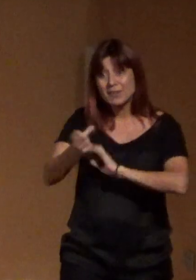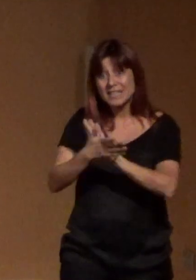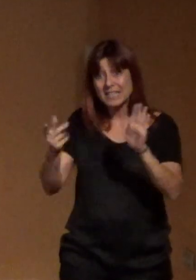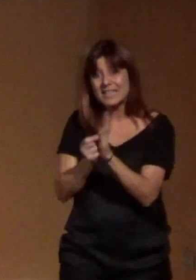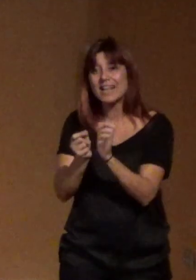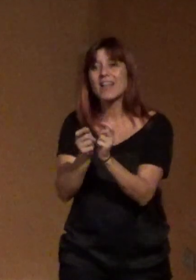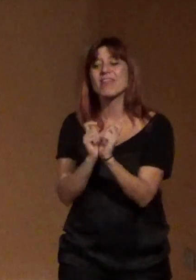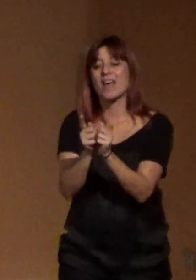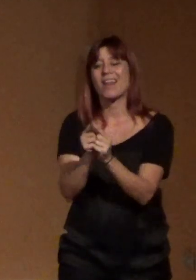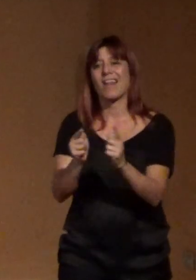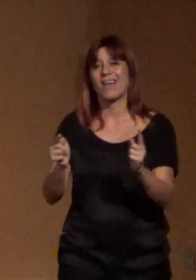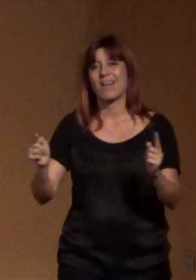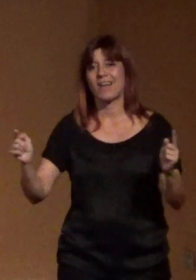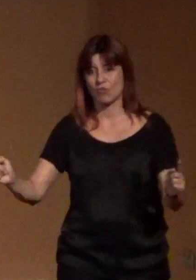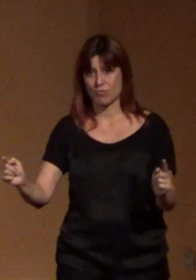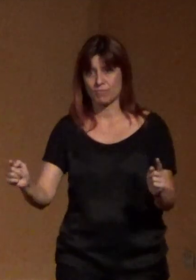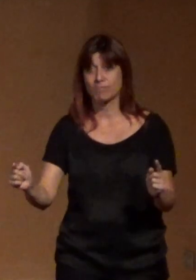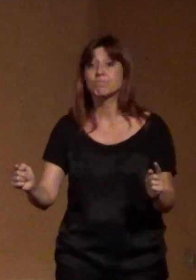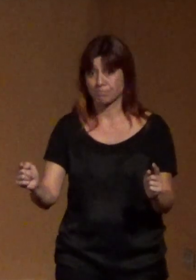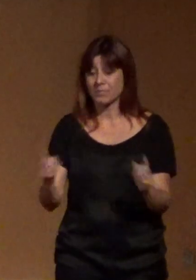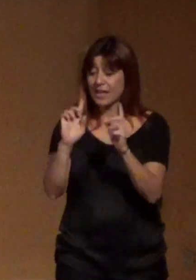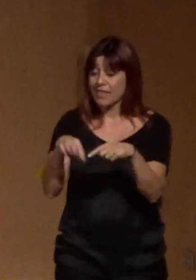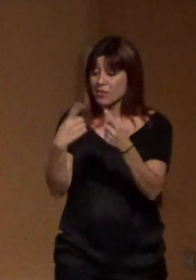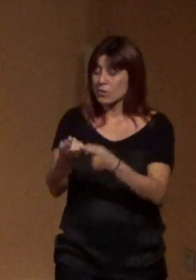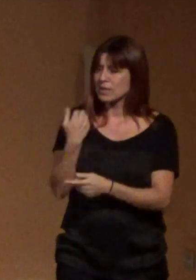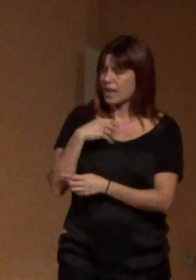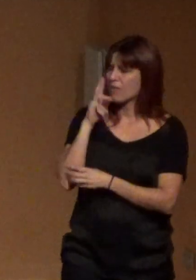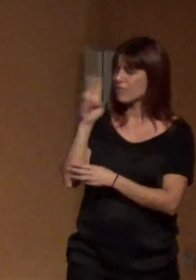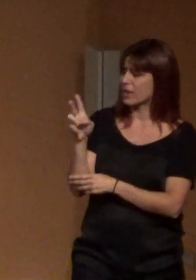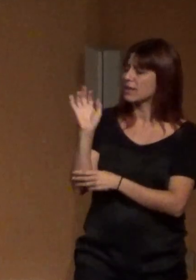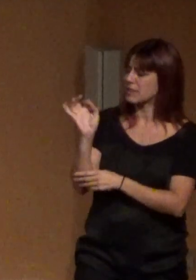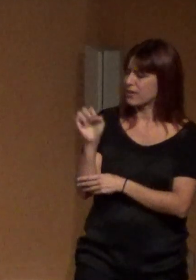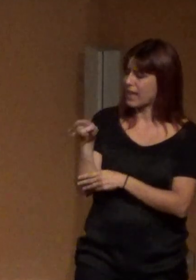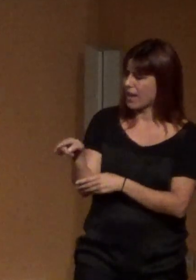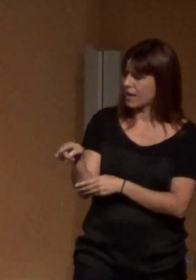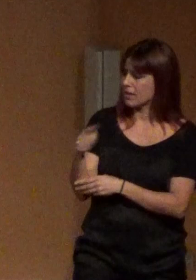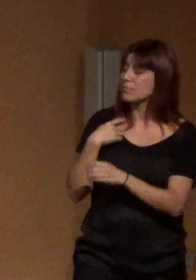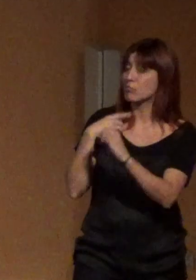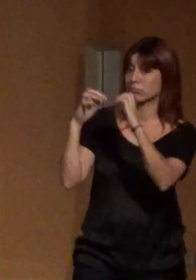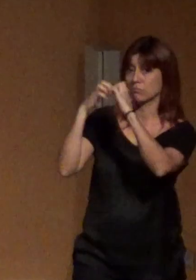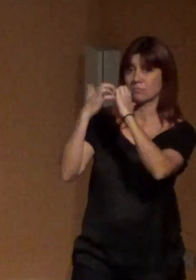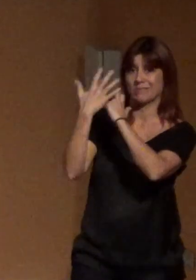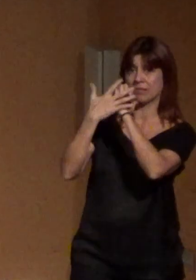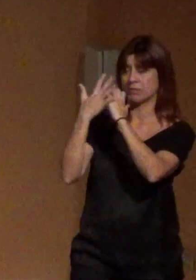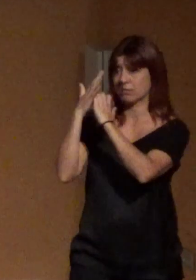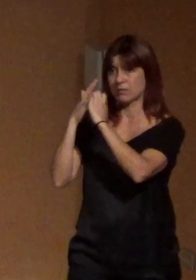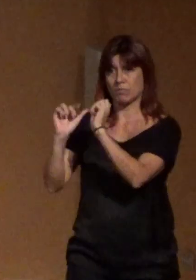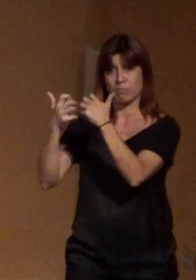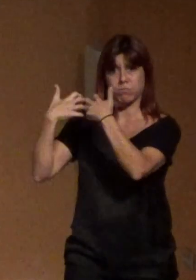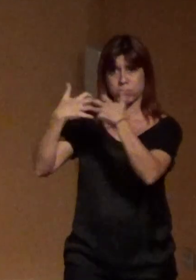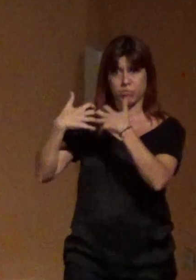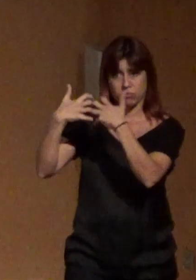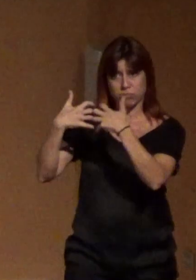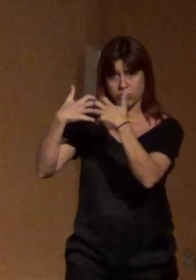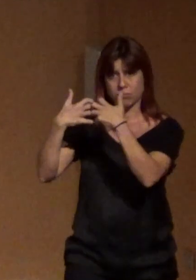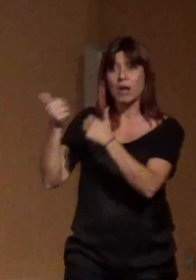en el sujeto control eso no aparece. Cuando luego ya se reconoce la novedad, que actúa el hipocampo, se activa, sí, en el sujeto control sí que aparece a